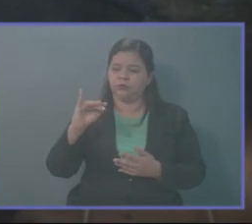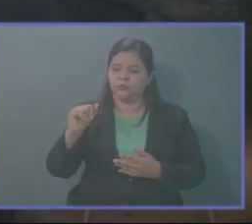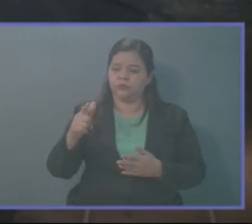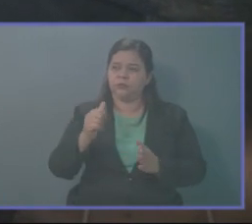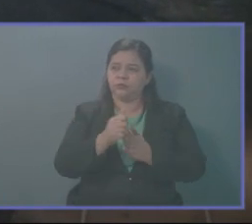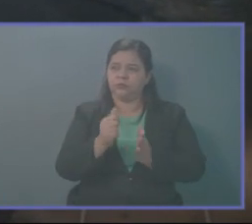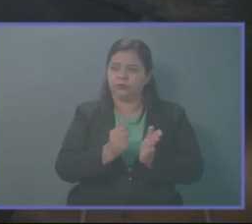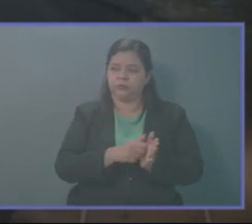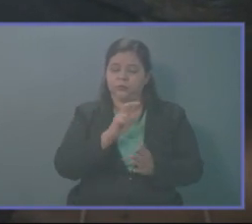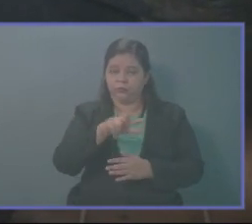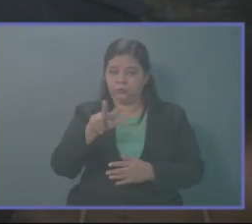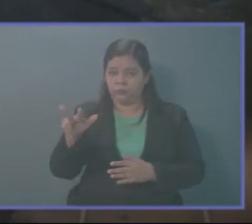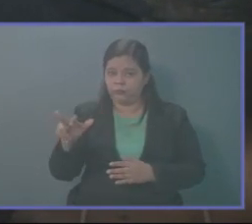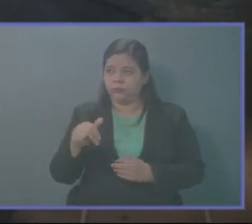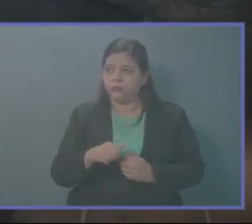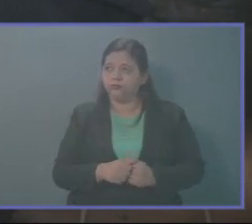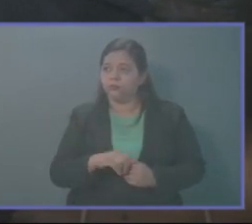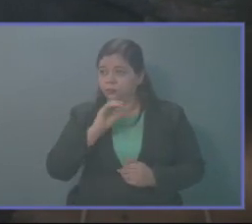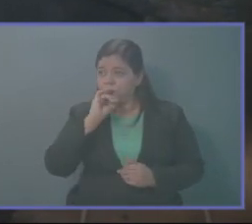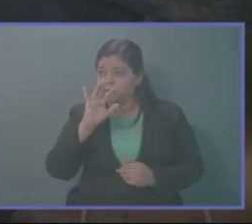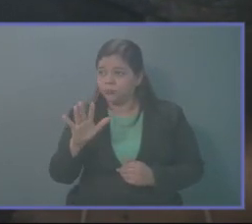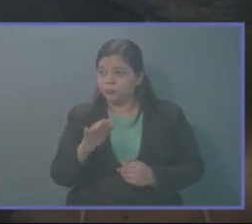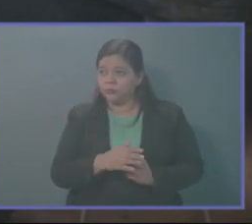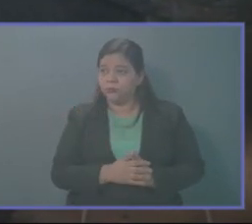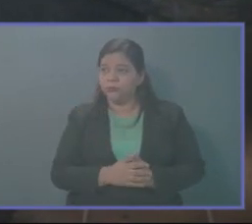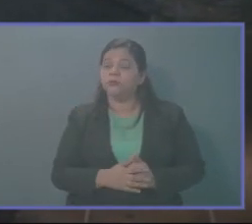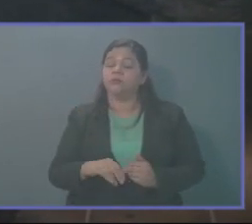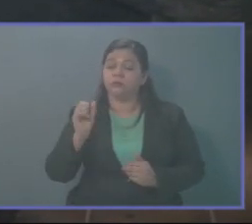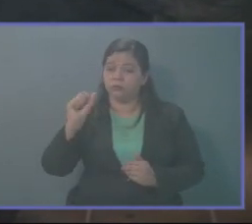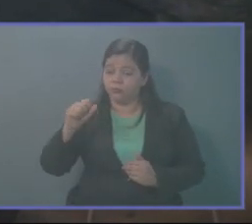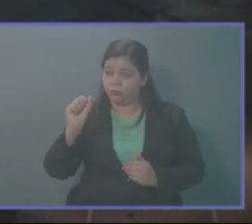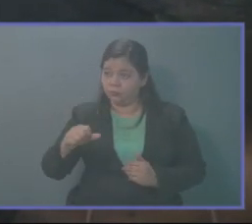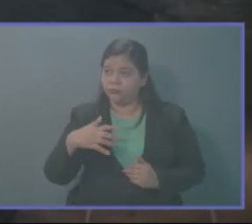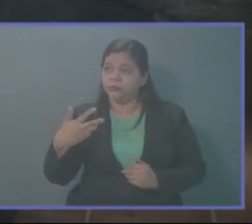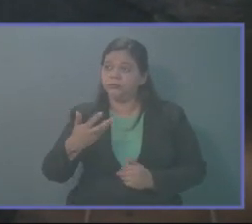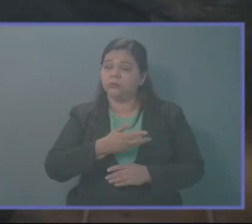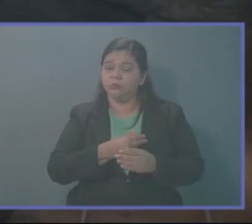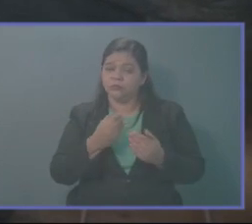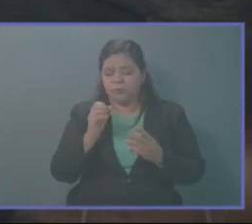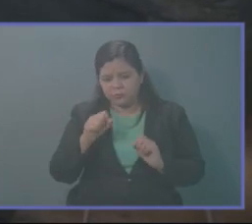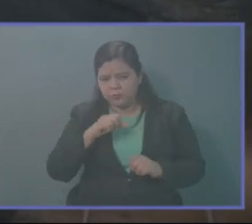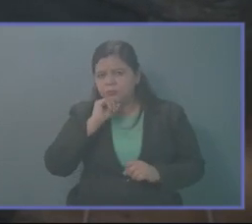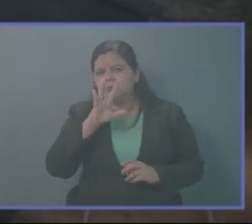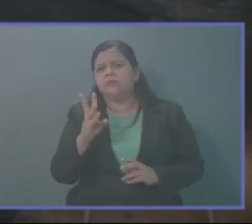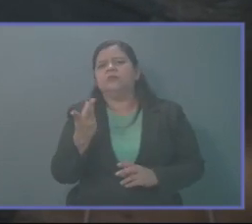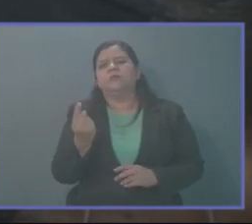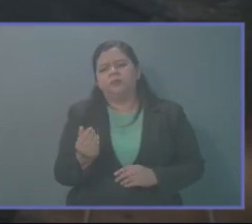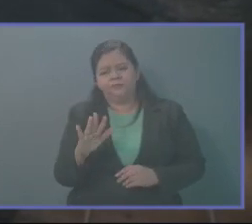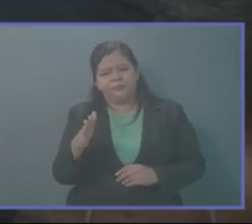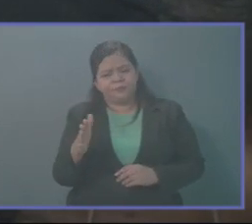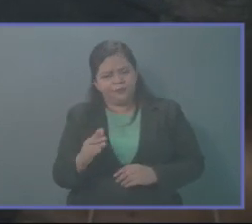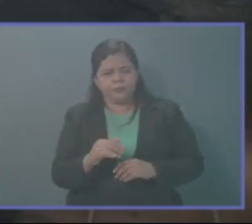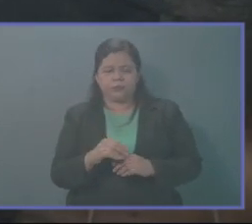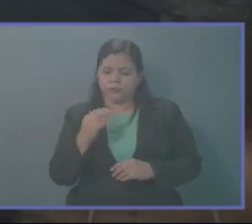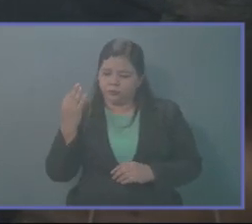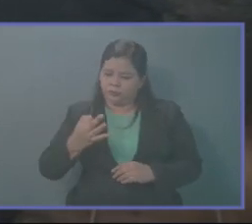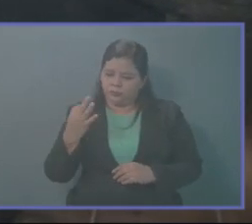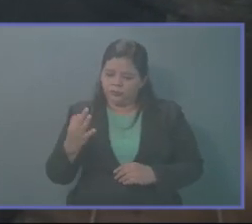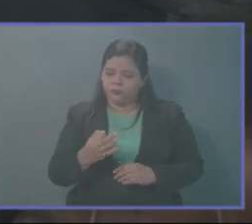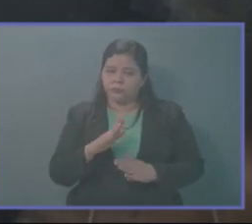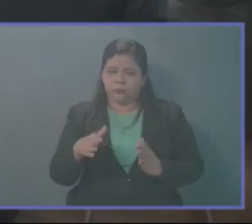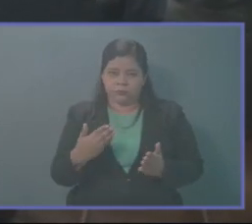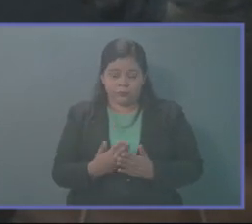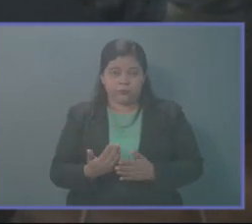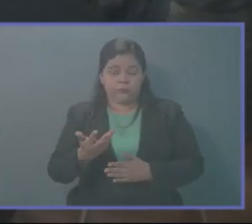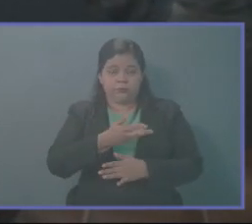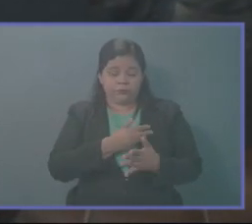33. Que lo que sí correspondería es que nos diga, bueno, cuánto es la estimación de lo que se requiere, porque nosotros